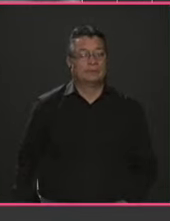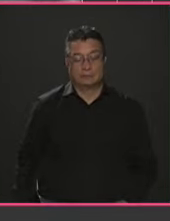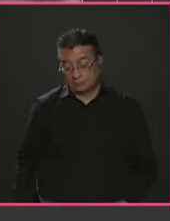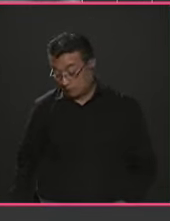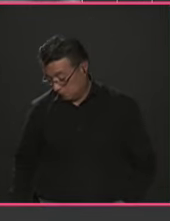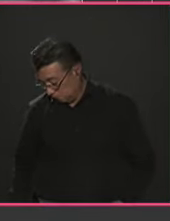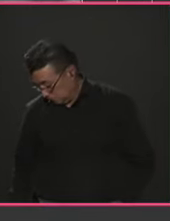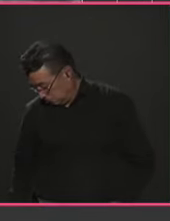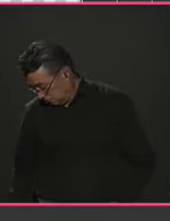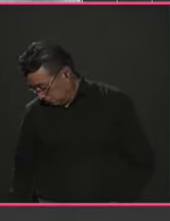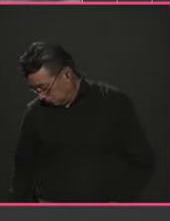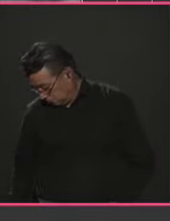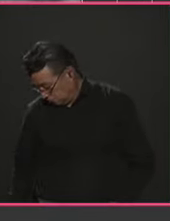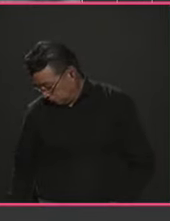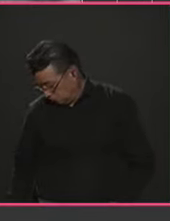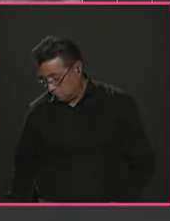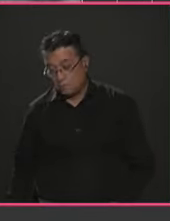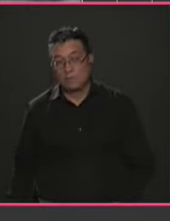spray